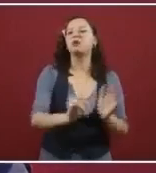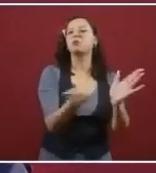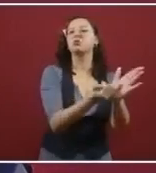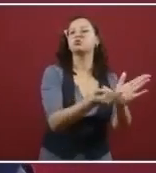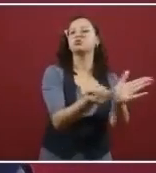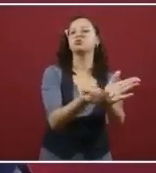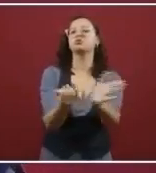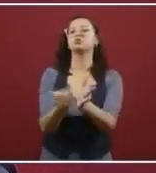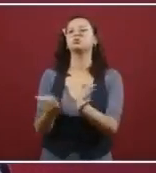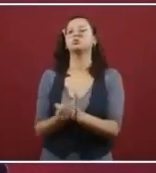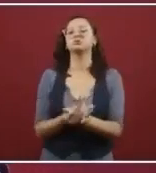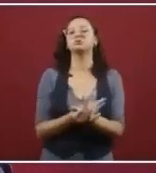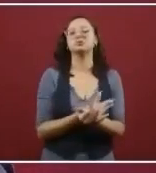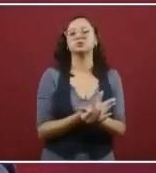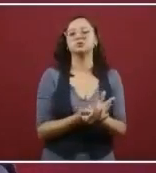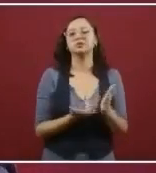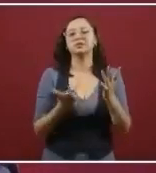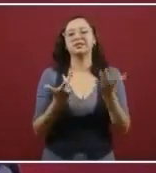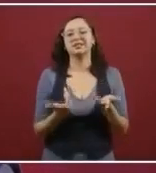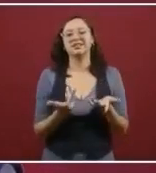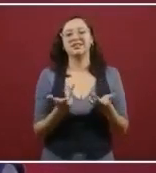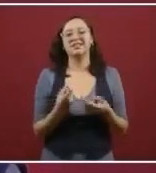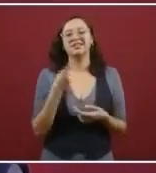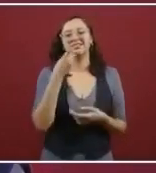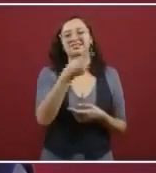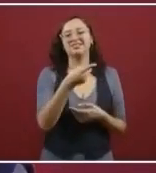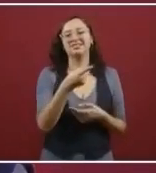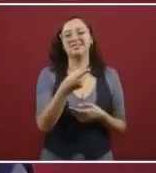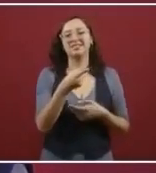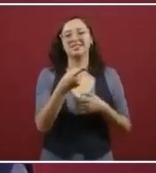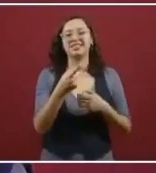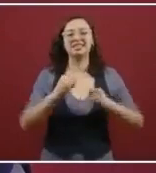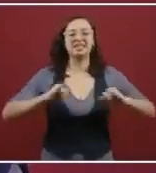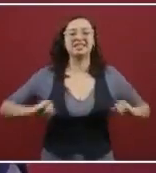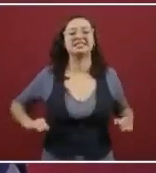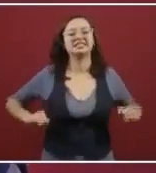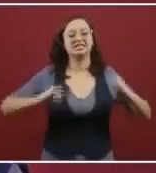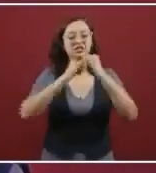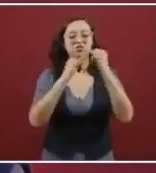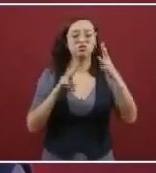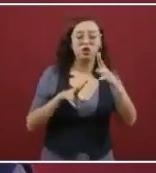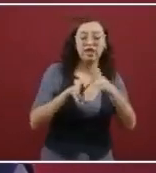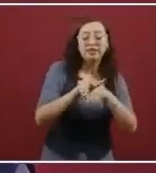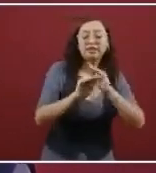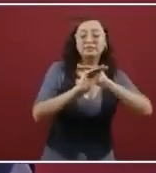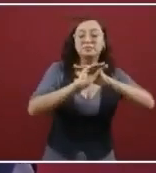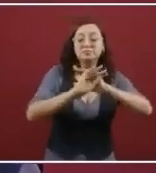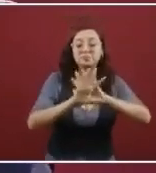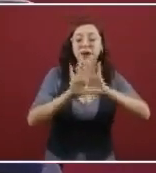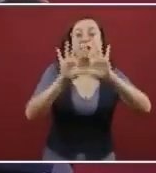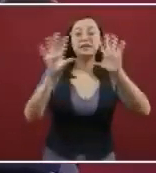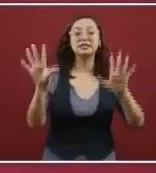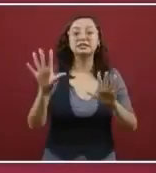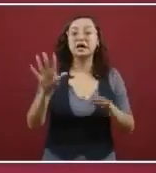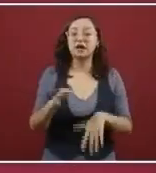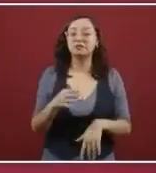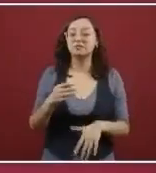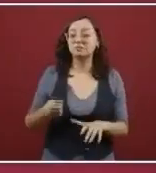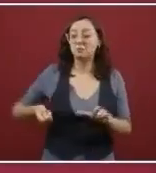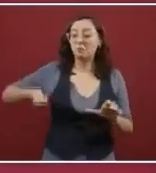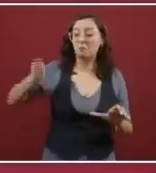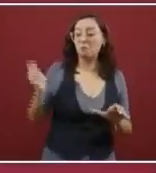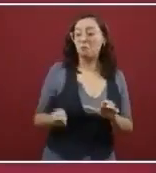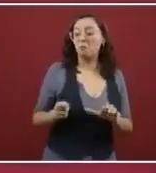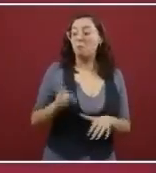y el Instituto de la Transparencia resuelve mantener los datos